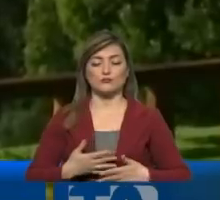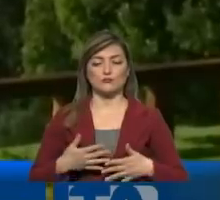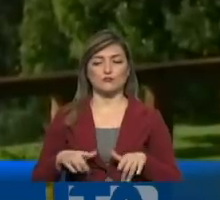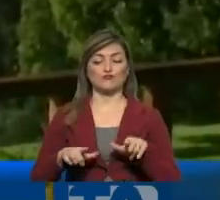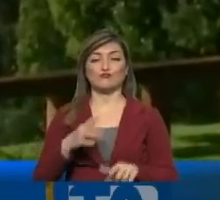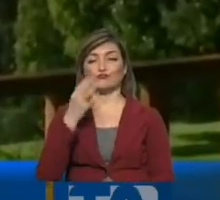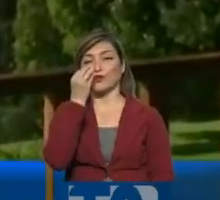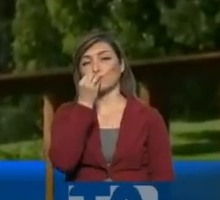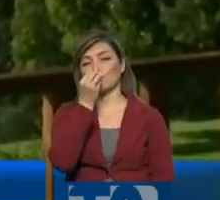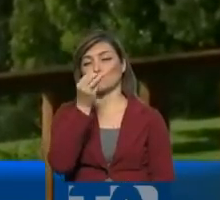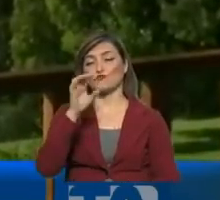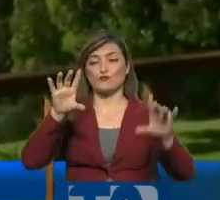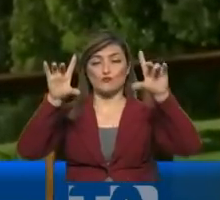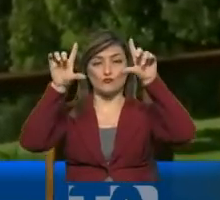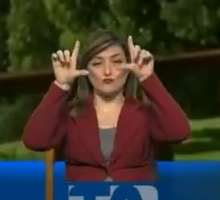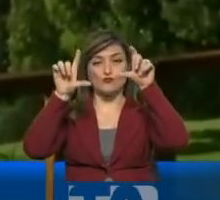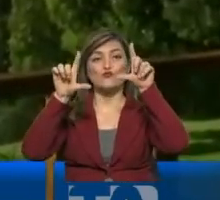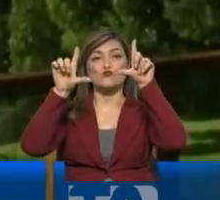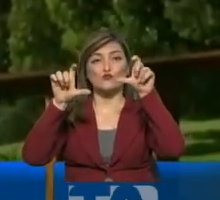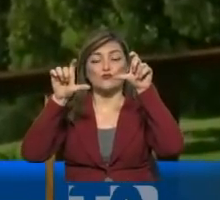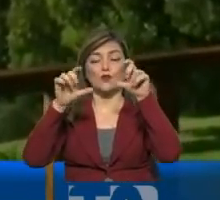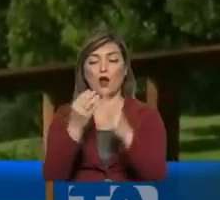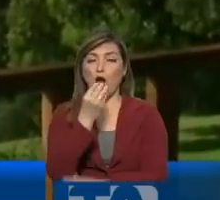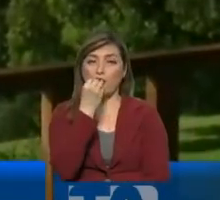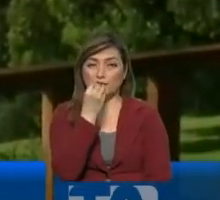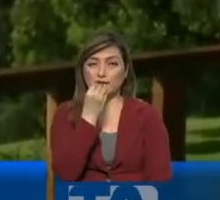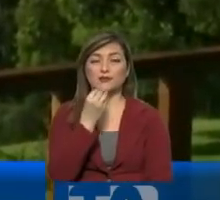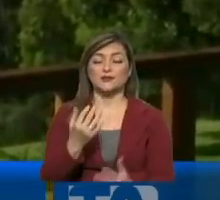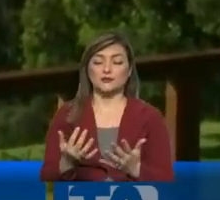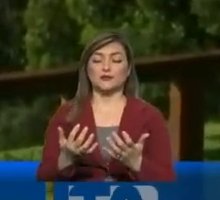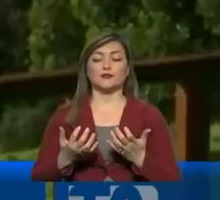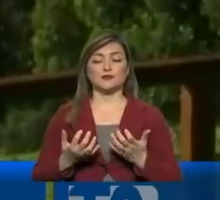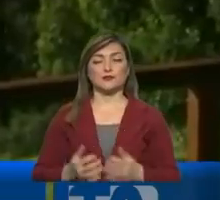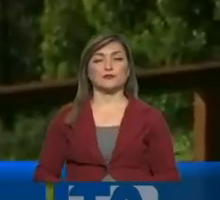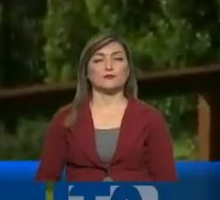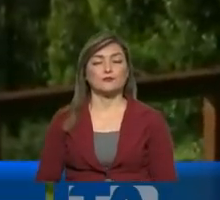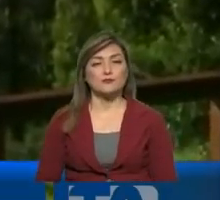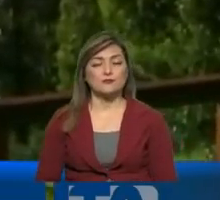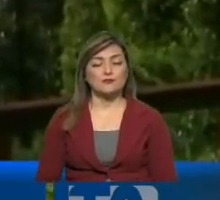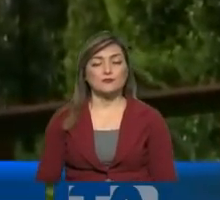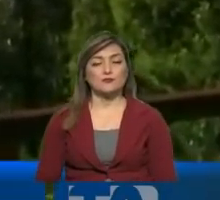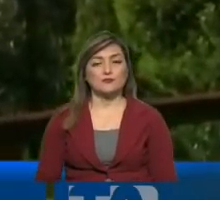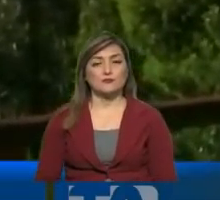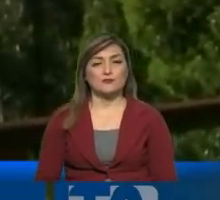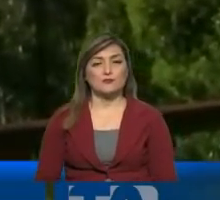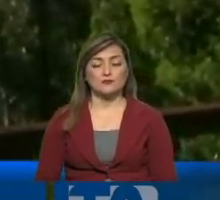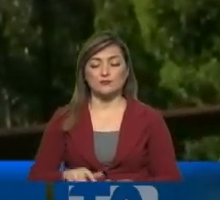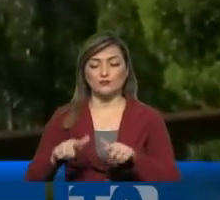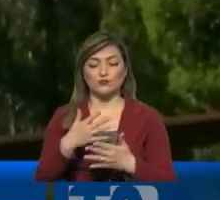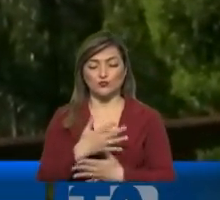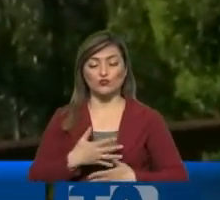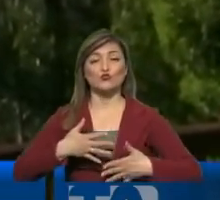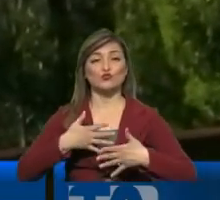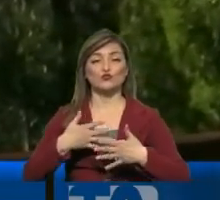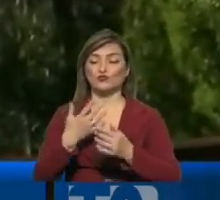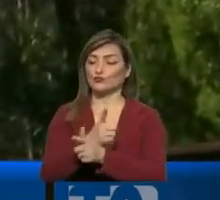hermoso lugar, tómense fotografías, traigan un sanduchito, lo que ustedes quieran, que este espacio es idóneo para disfrutar